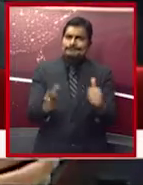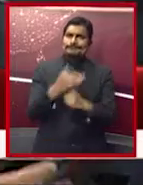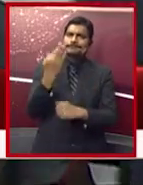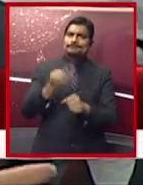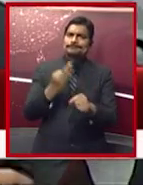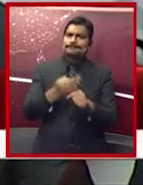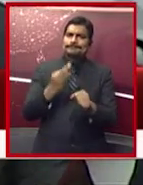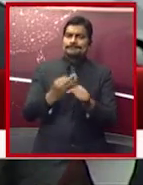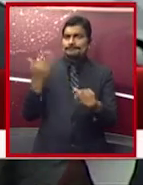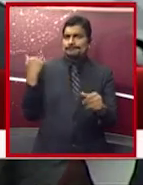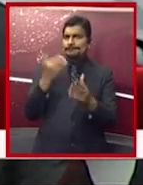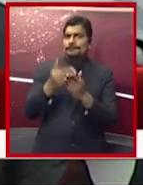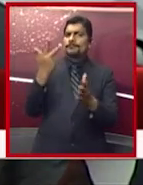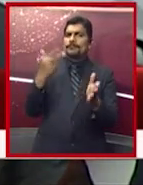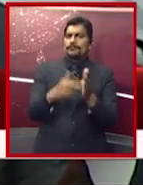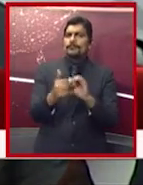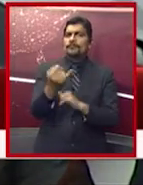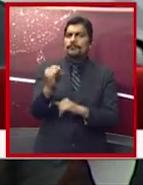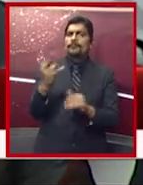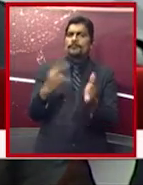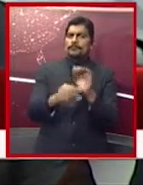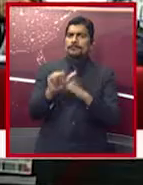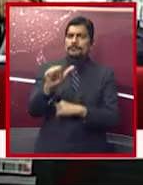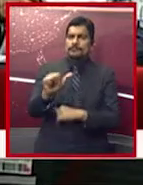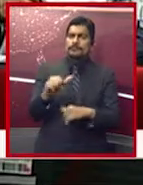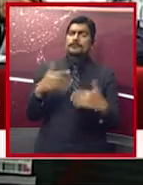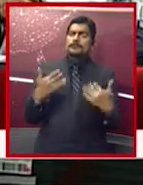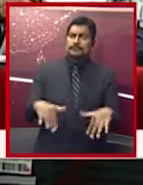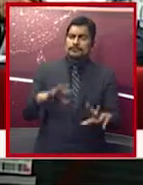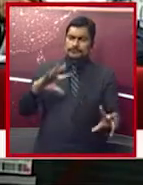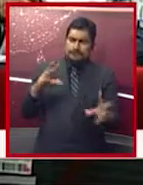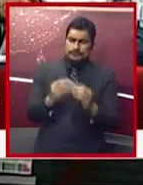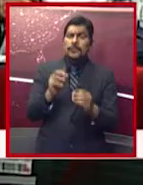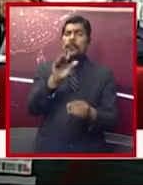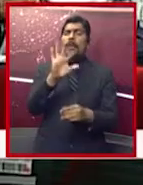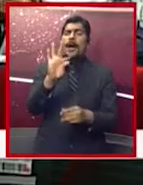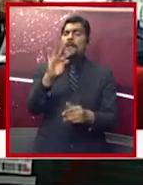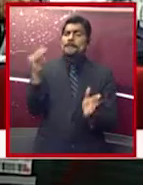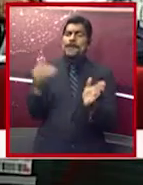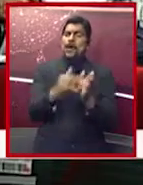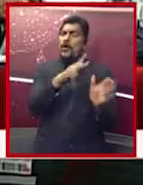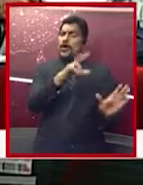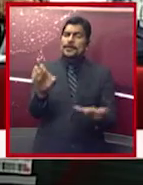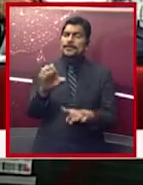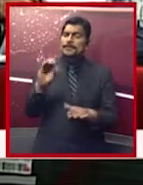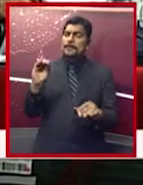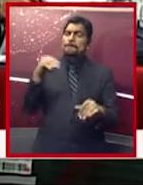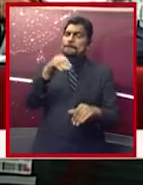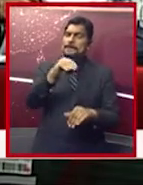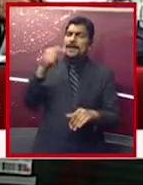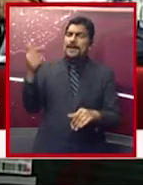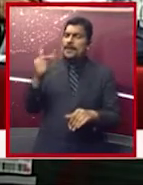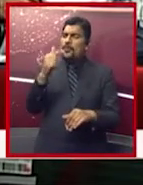energía ocurrió el 8 de julio de 2016, cuando se registraron 40.800